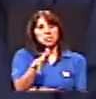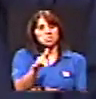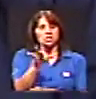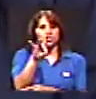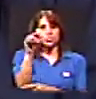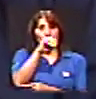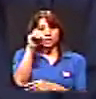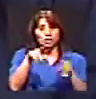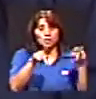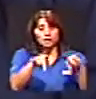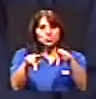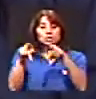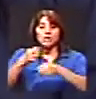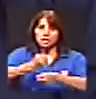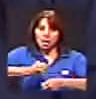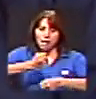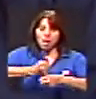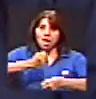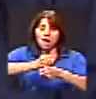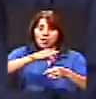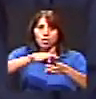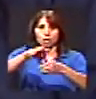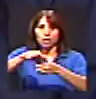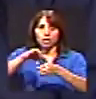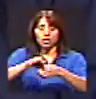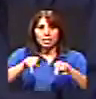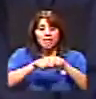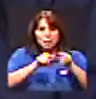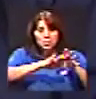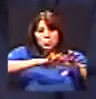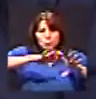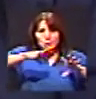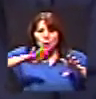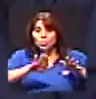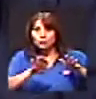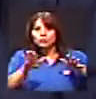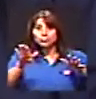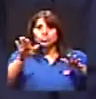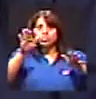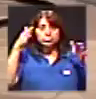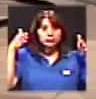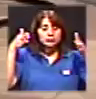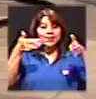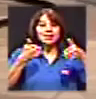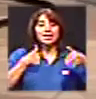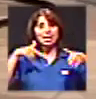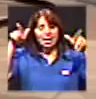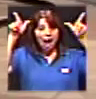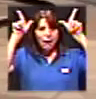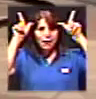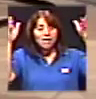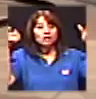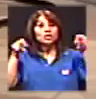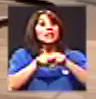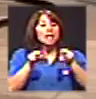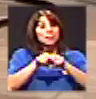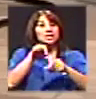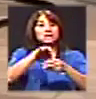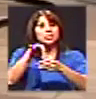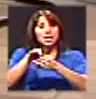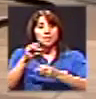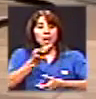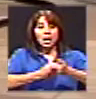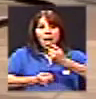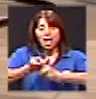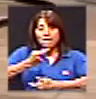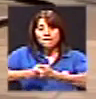campo agrícola. Hay ganadería en las partes altas. Hay café, mucho café, claro, en las partes altas también. Sobre